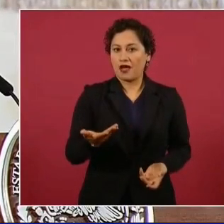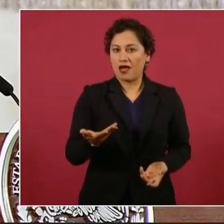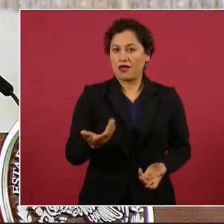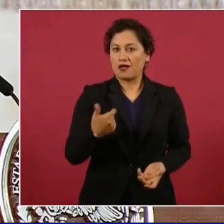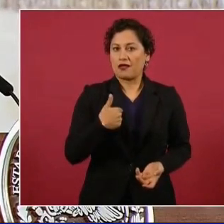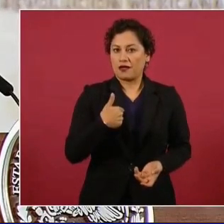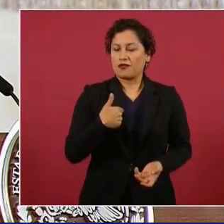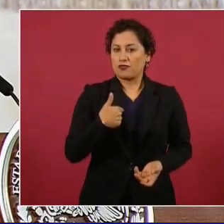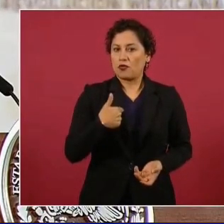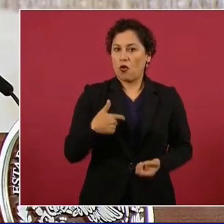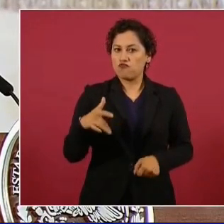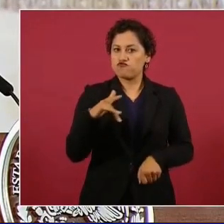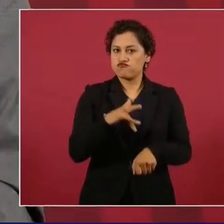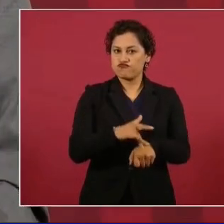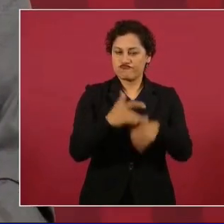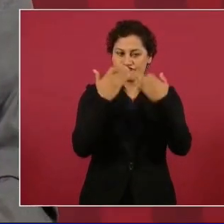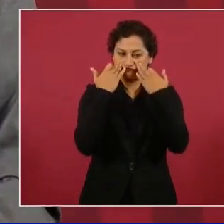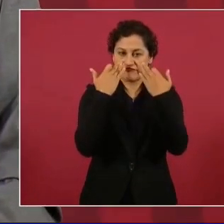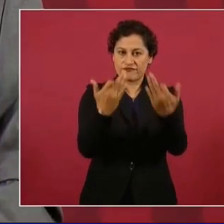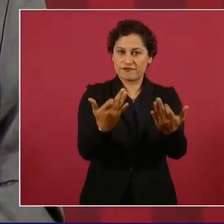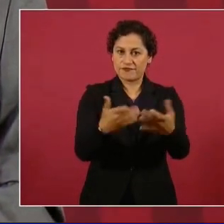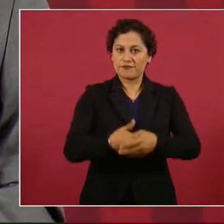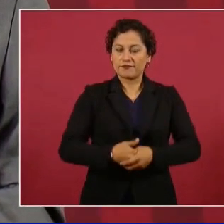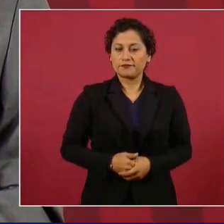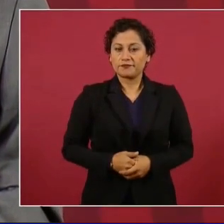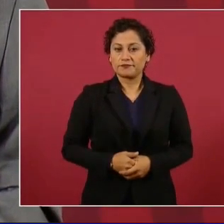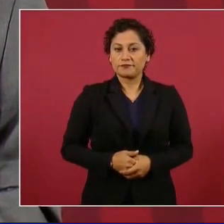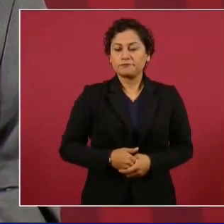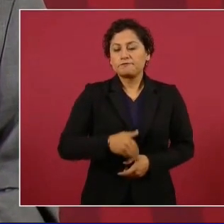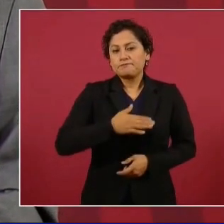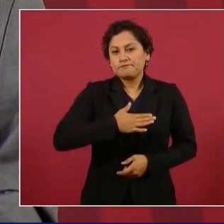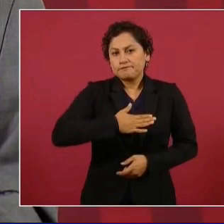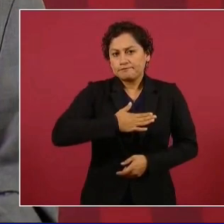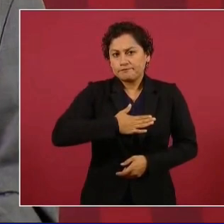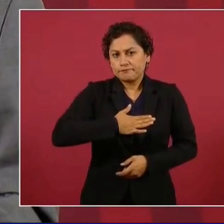significaba. Mi única preocupación